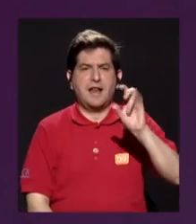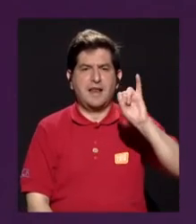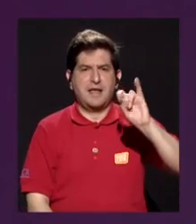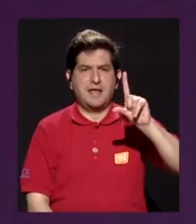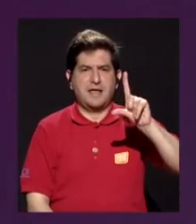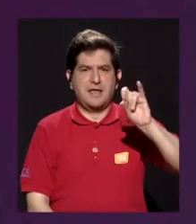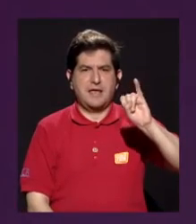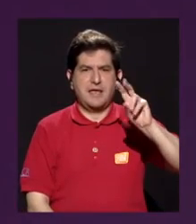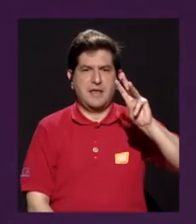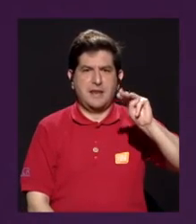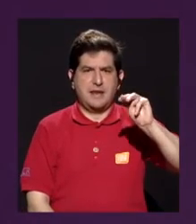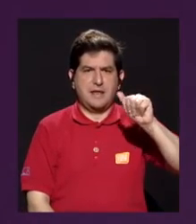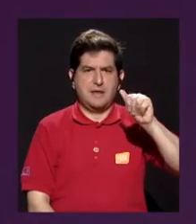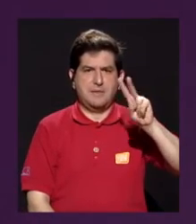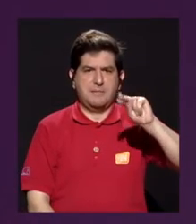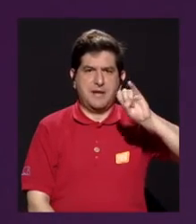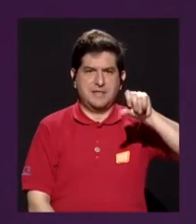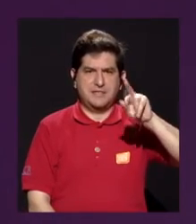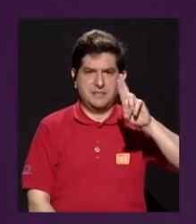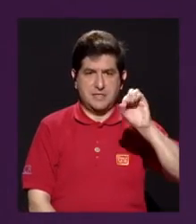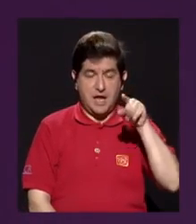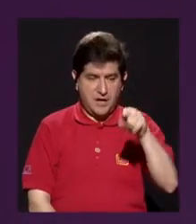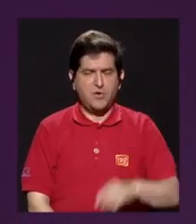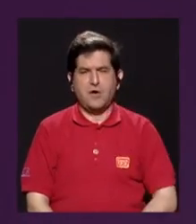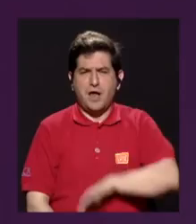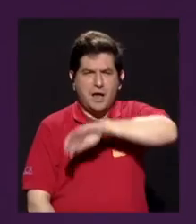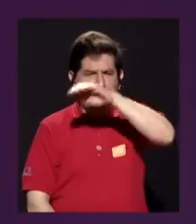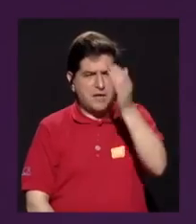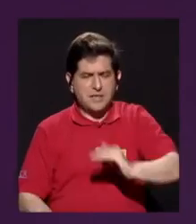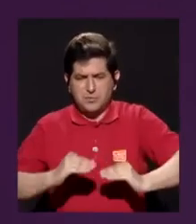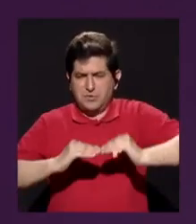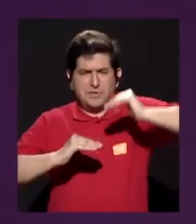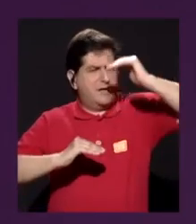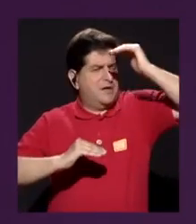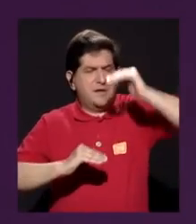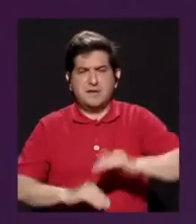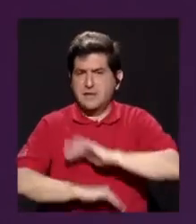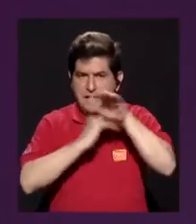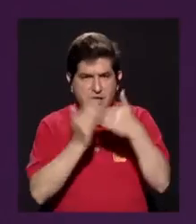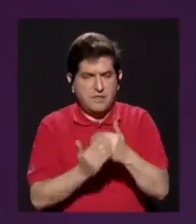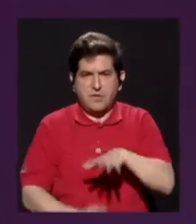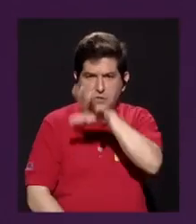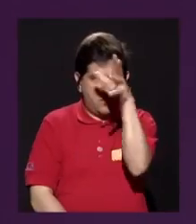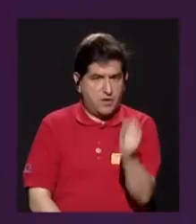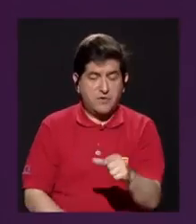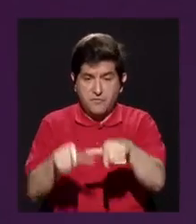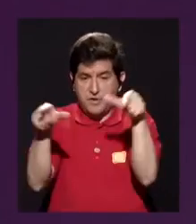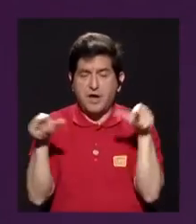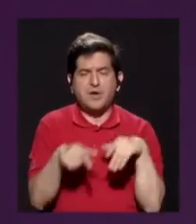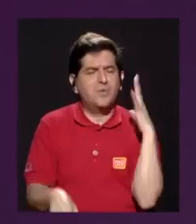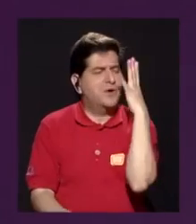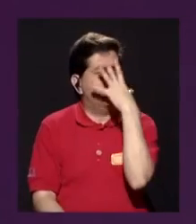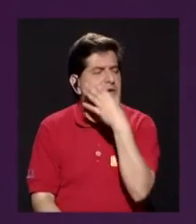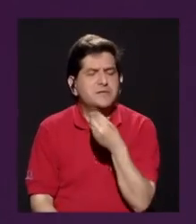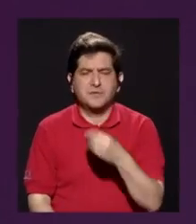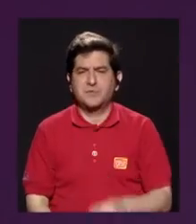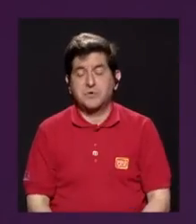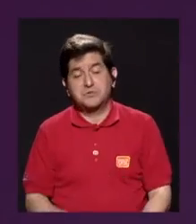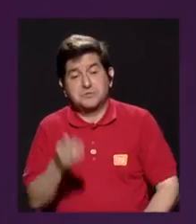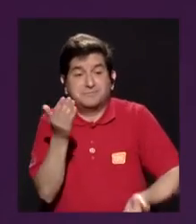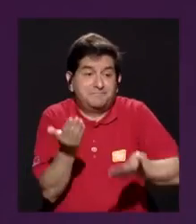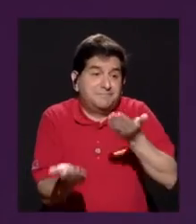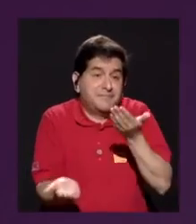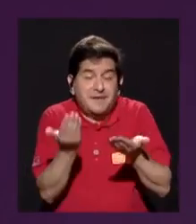es el techo de África. Y hay lugares que siempre... son lindos de recorrer, ¿verdad? Y que